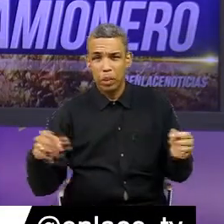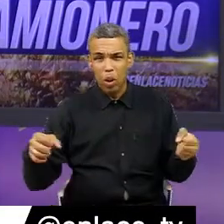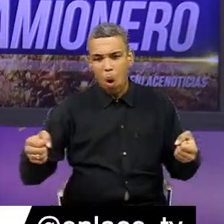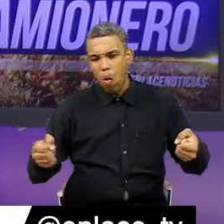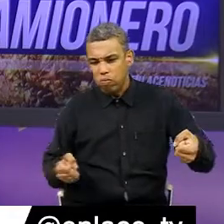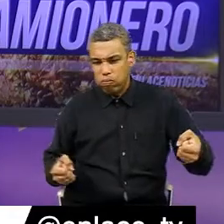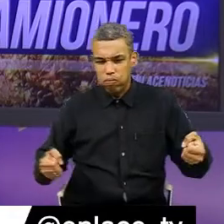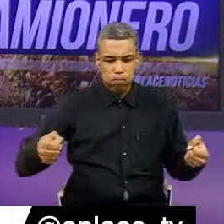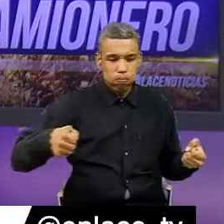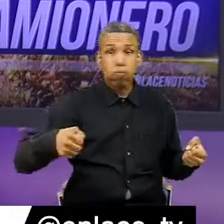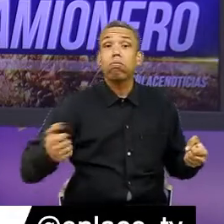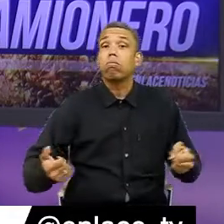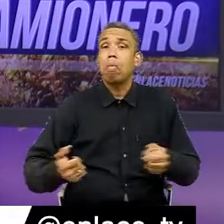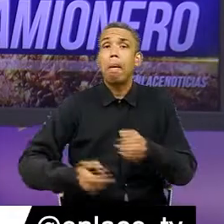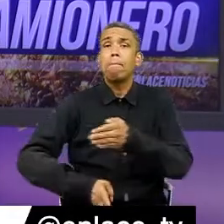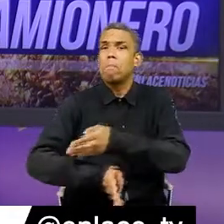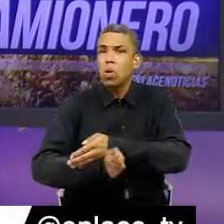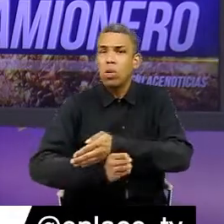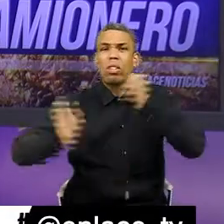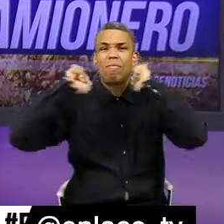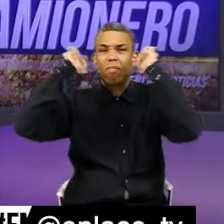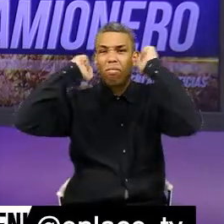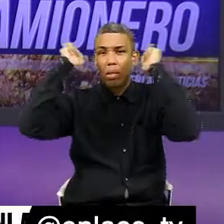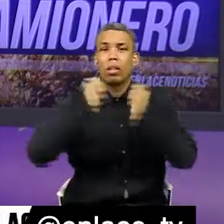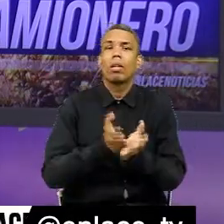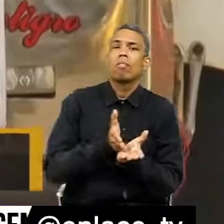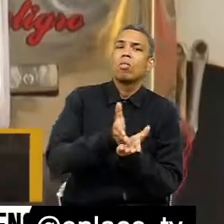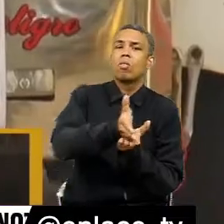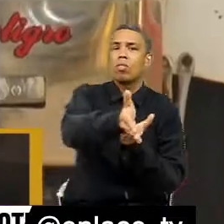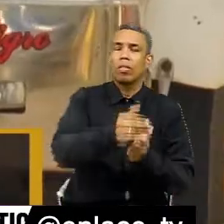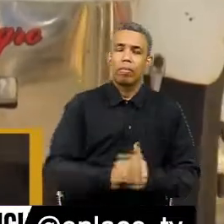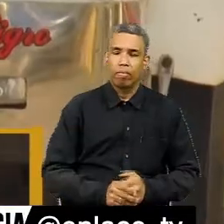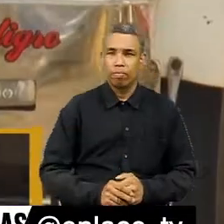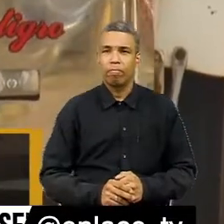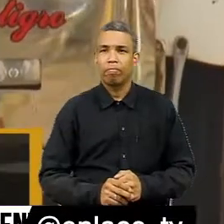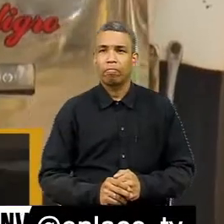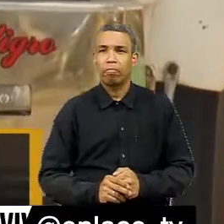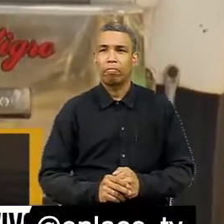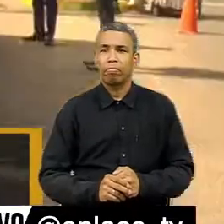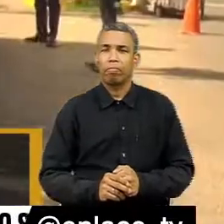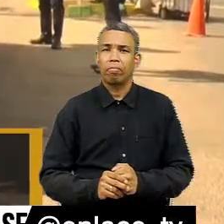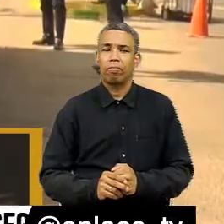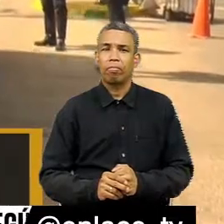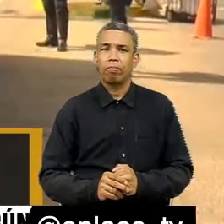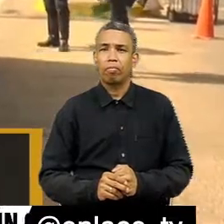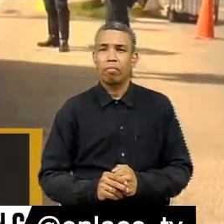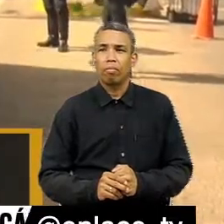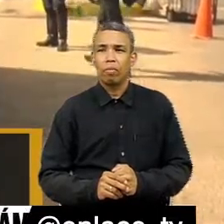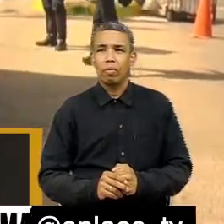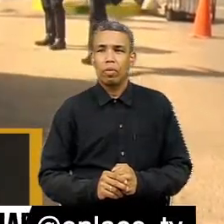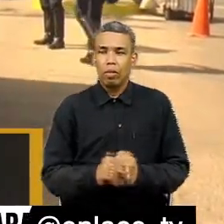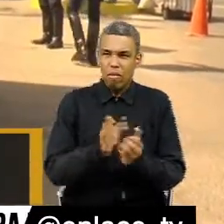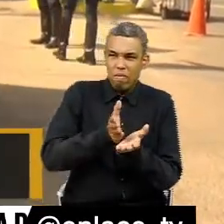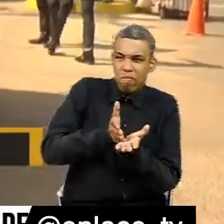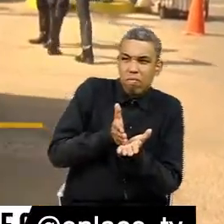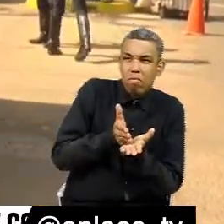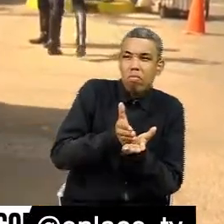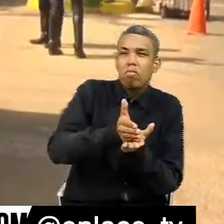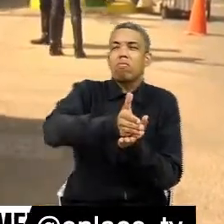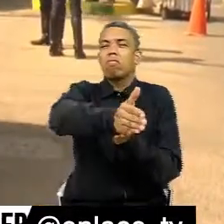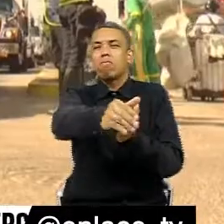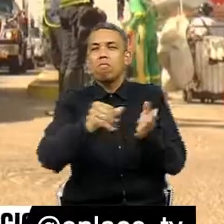unieron al paro otros transportadores. Con caravana continúa el paro de camioneros en Barranca Bermeja. Este martes los transportadores